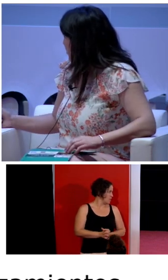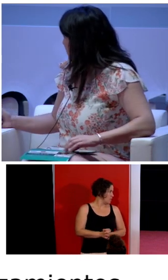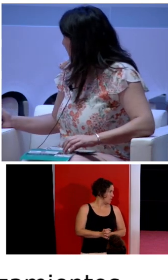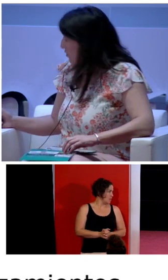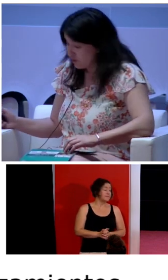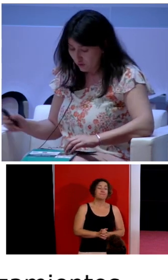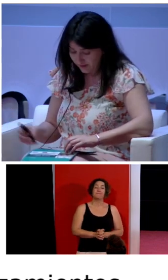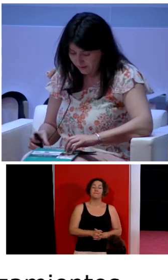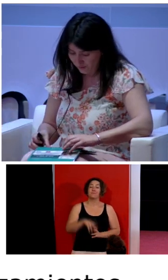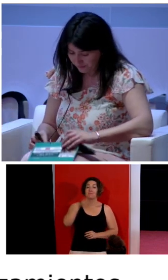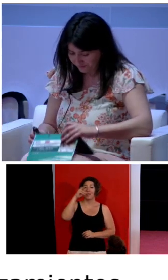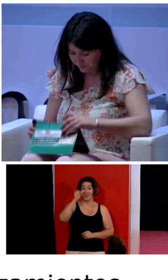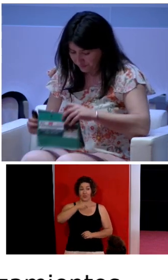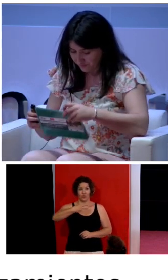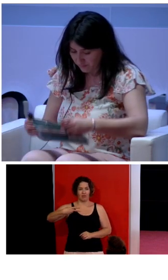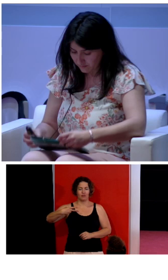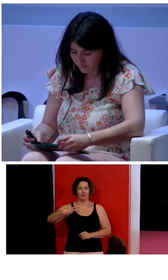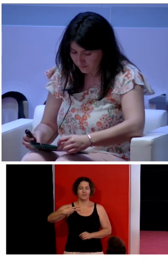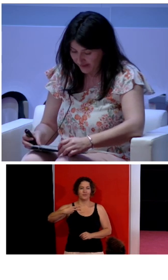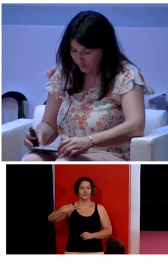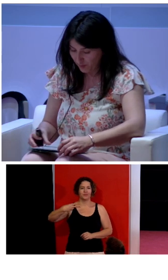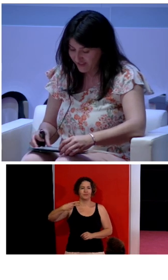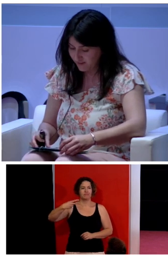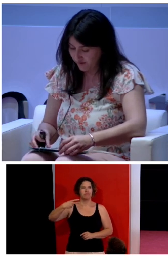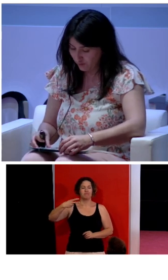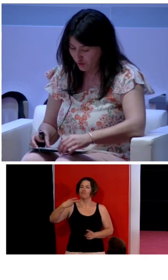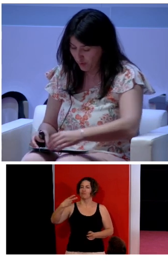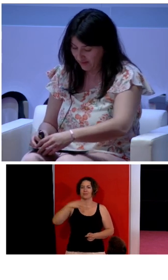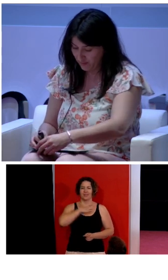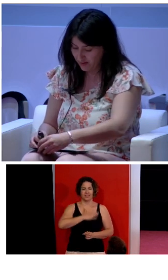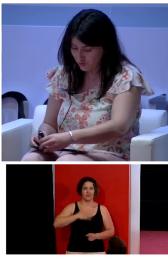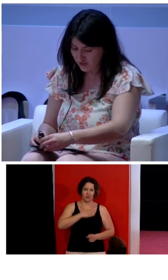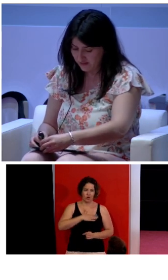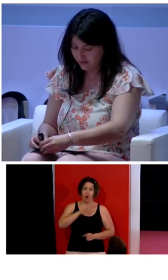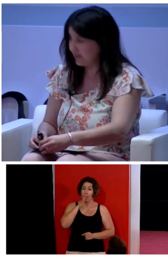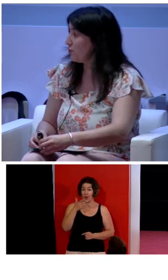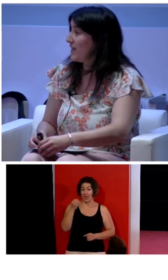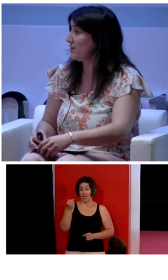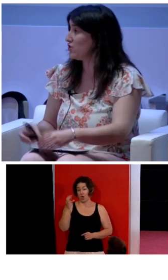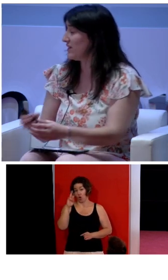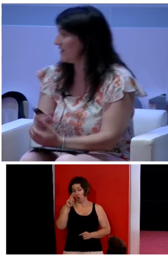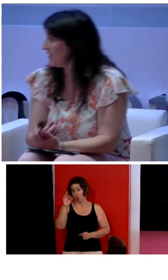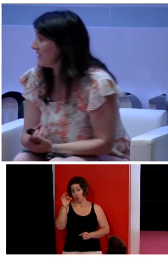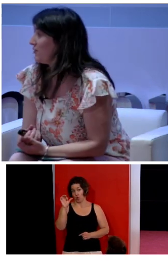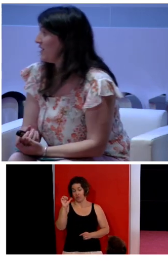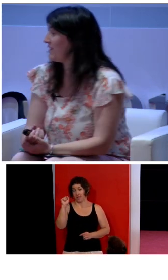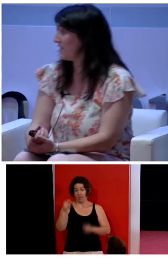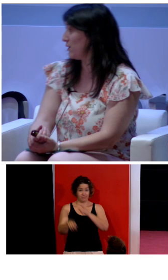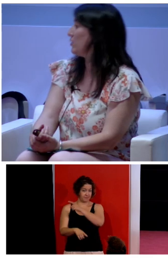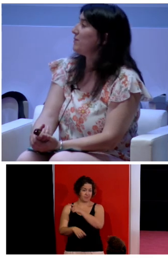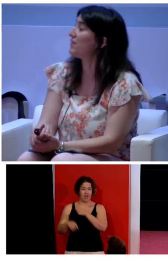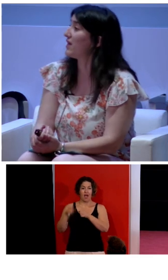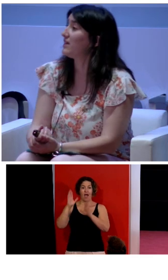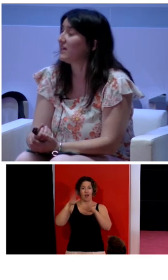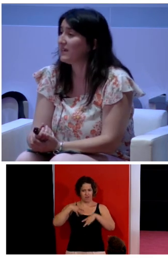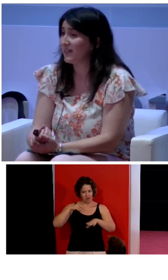Los resultados obtenidos fueron muy satisfactorios porque, además de Rosa, que fue la persona que finalmente alcanzó